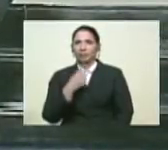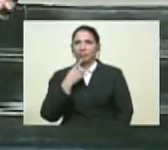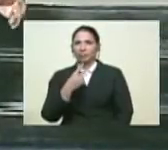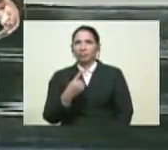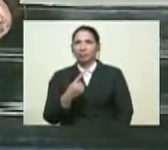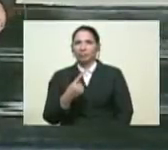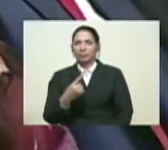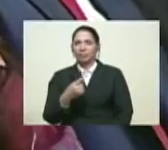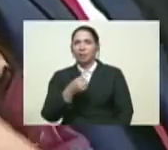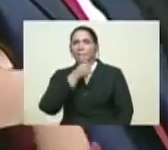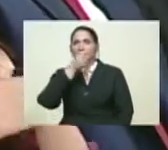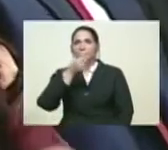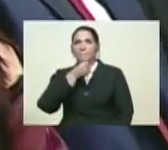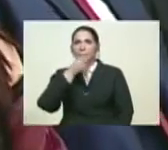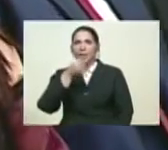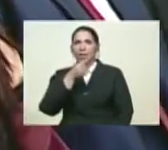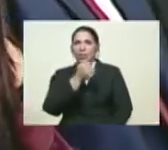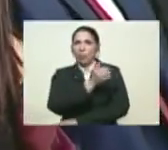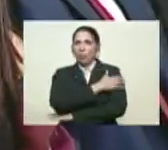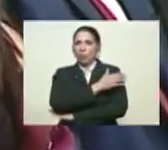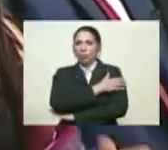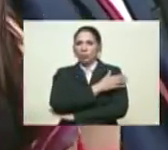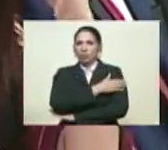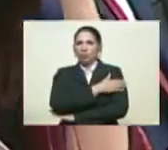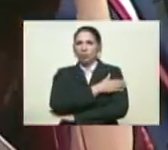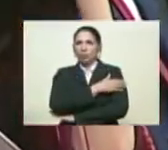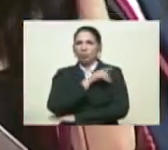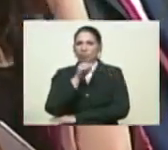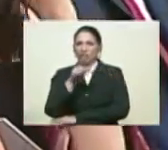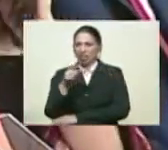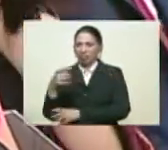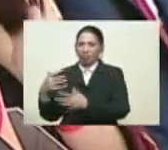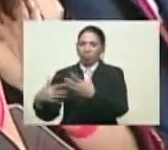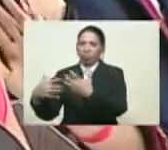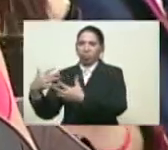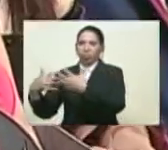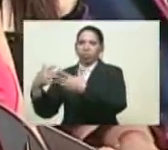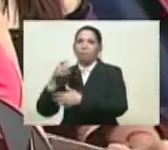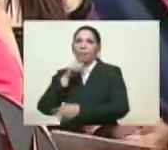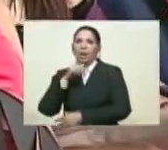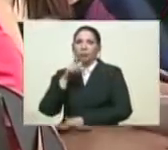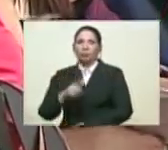medios burgueses, son los escombros ya, Mario.